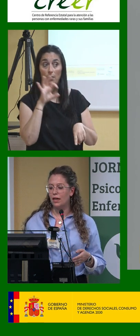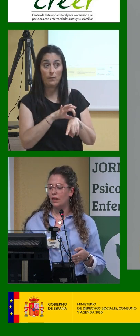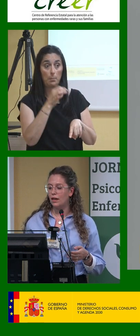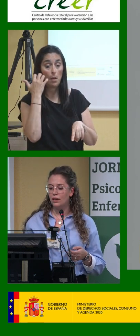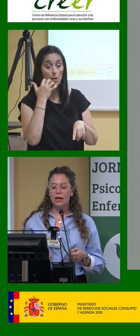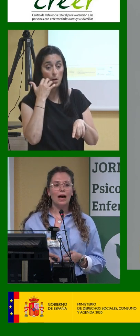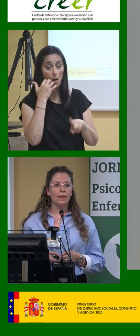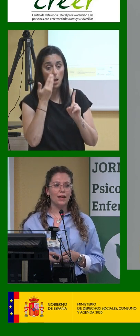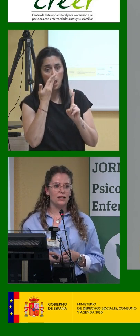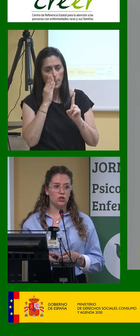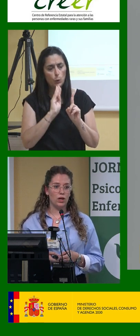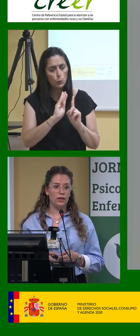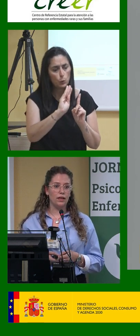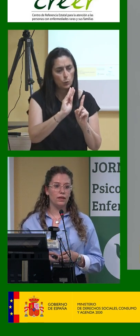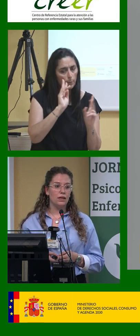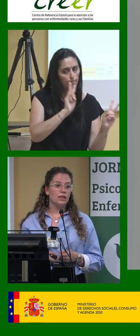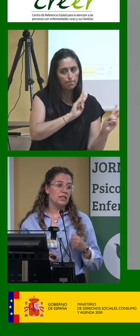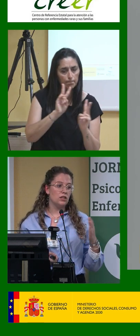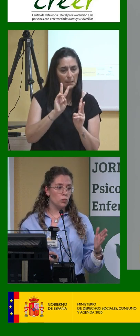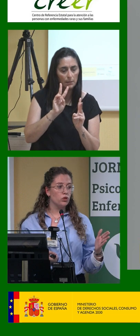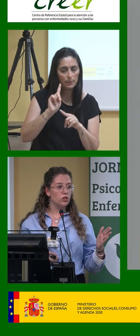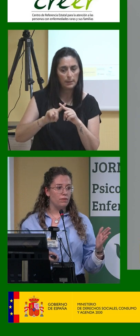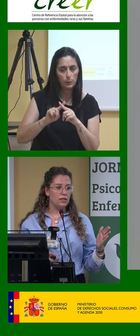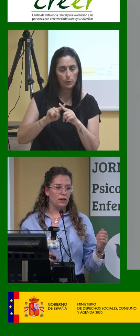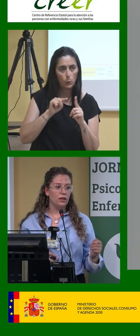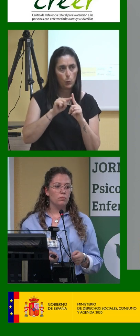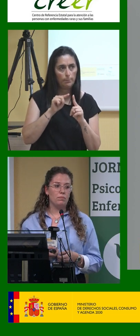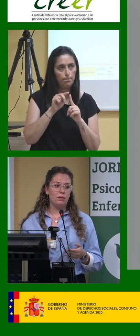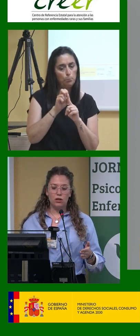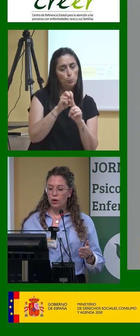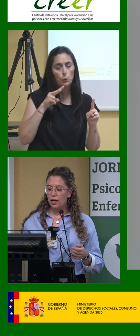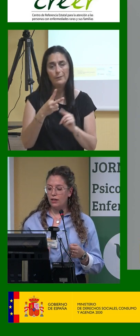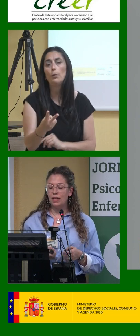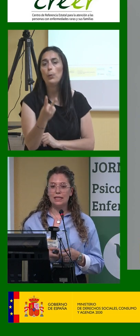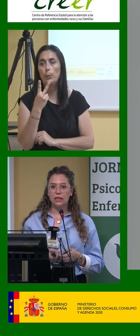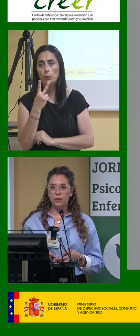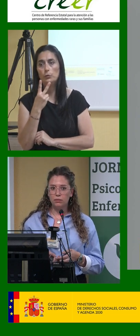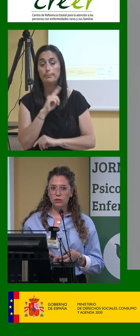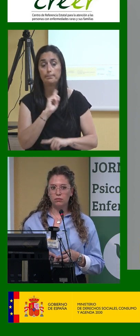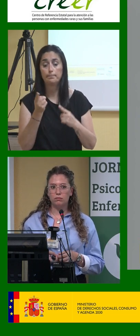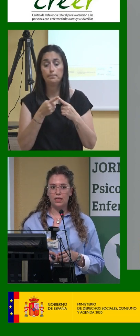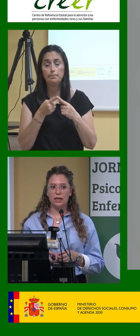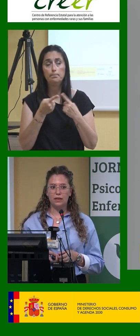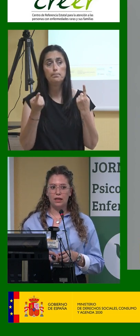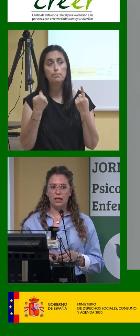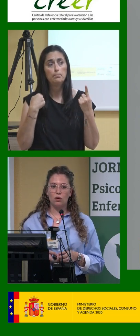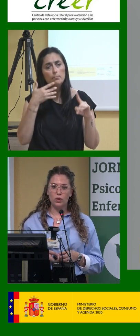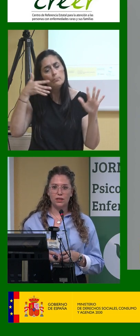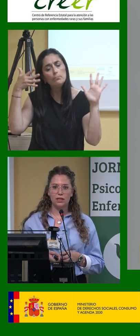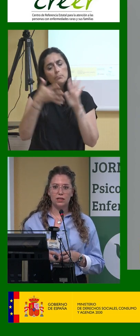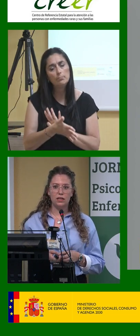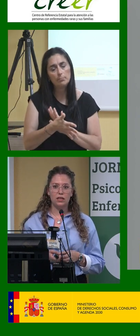una enfermedad rara hacia la sexualidad, desde 2 puntos de vista. En primer lugar, a nivel descriptivo,